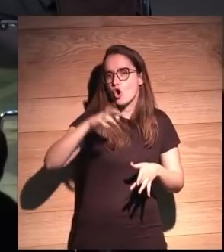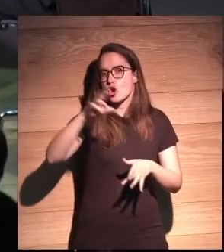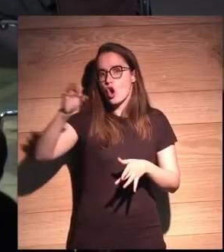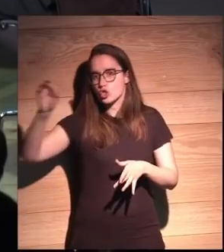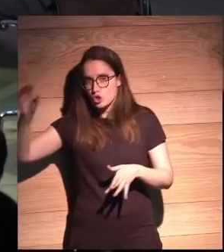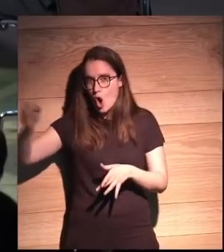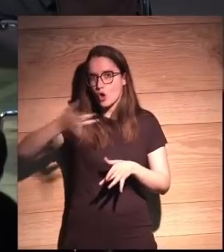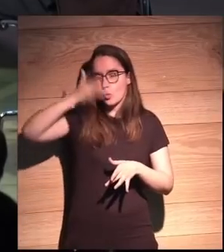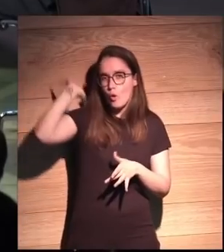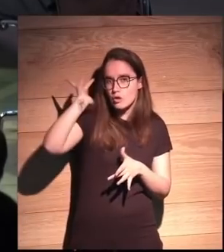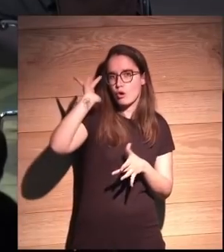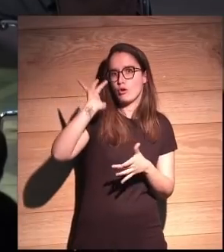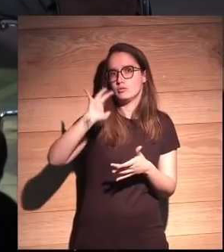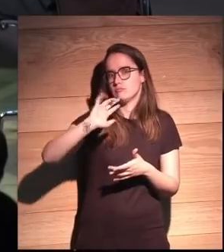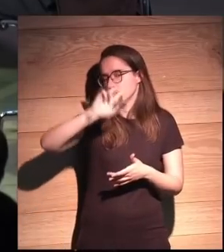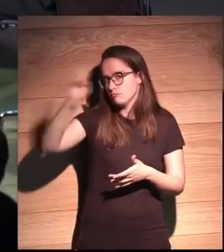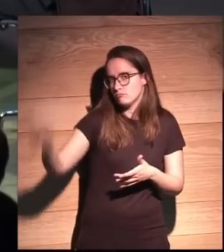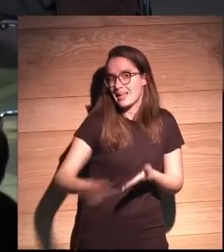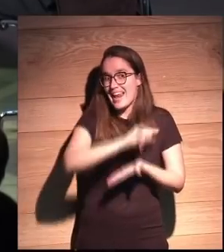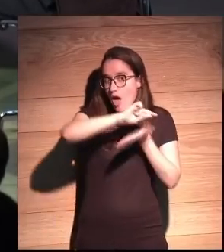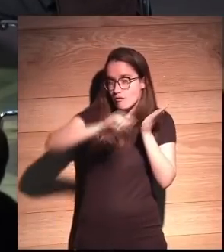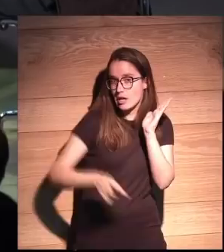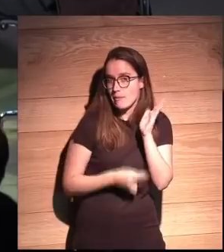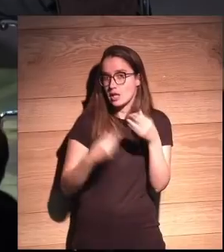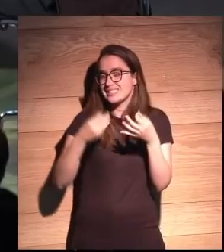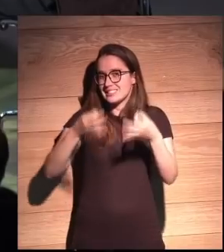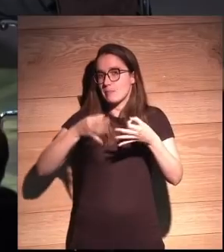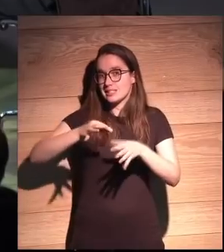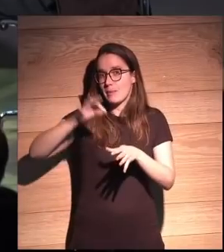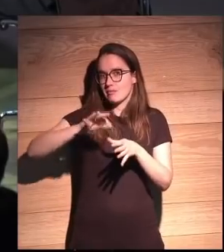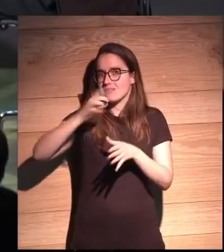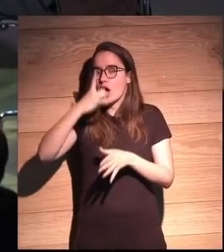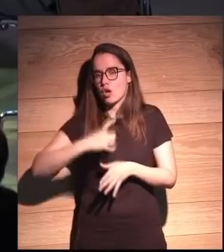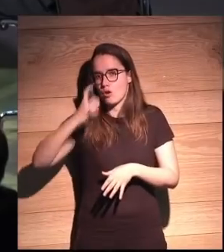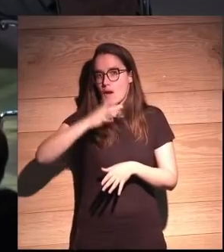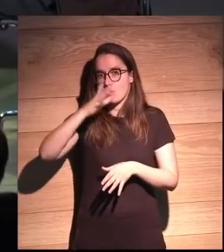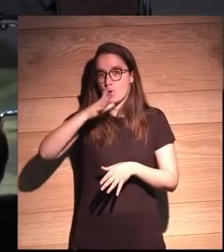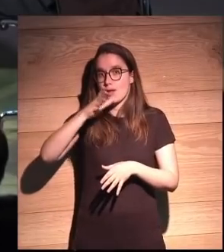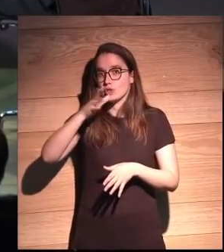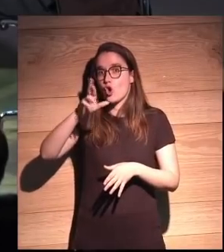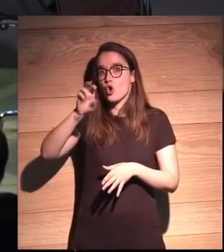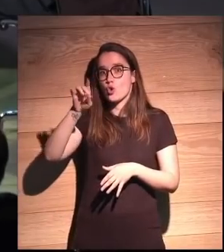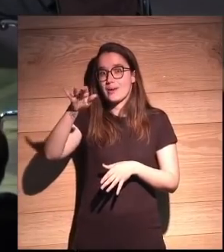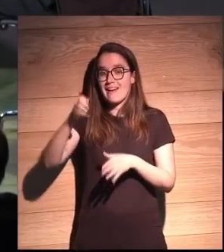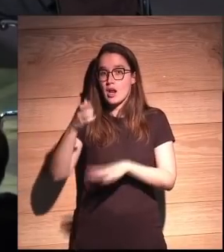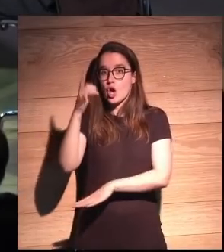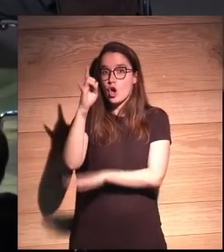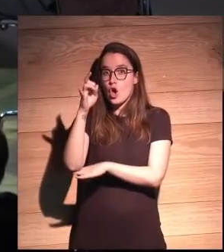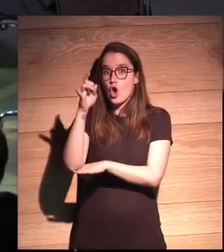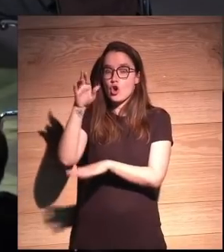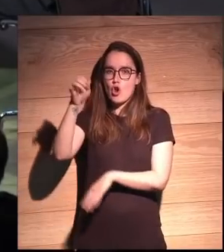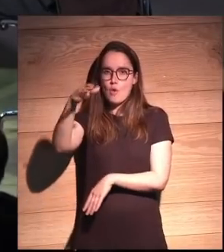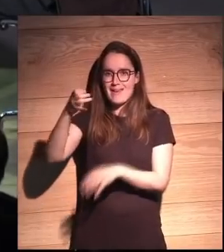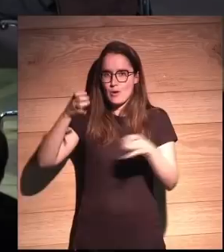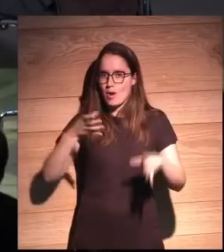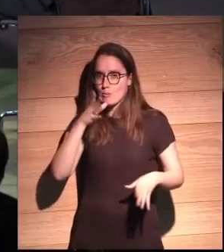roso, rojo, rubio. Y la firma la hacían con tinta roja y por eso es rubricar. Roble viene de ahí por el color